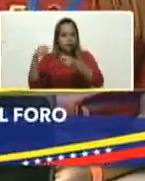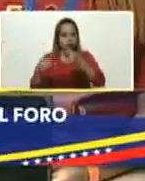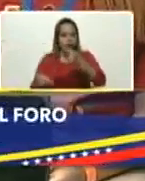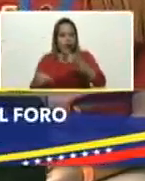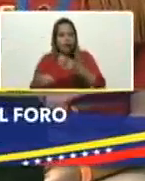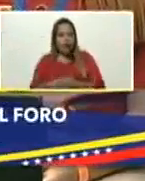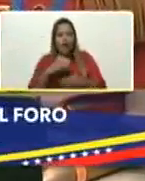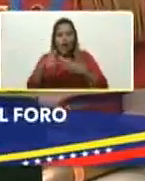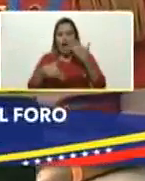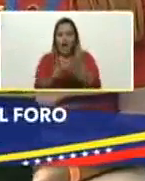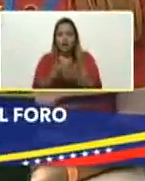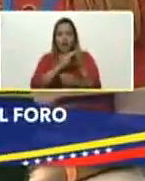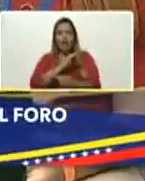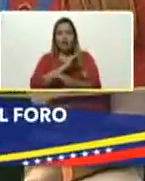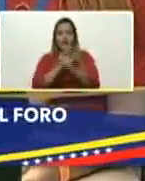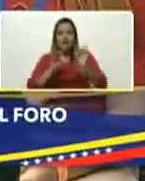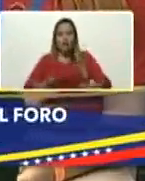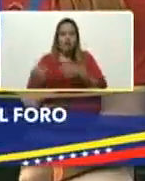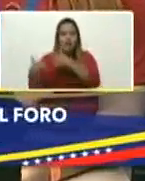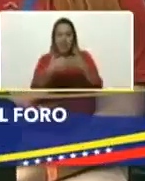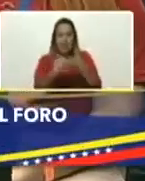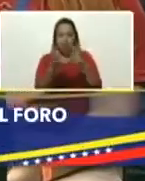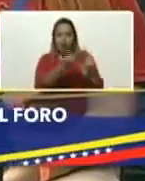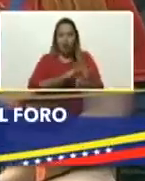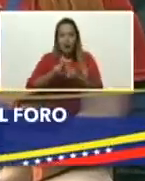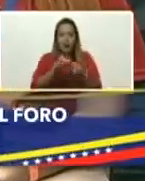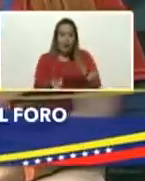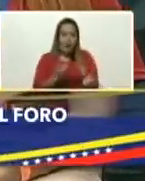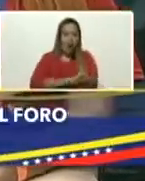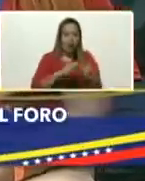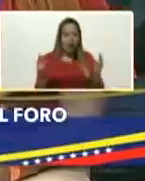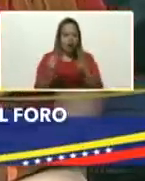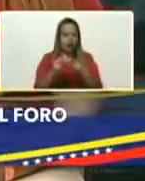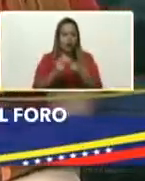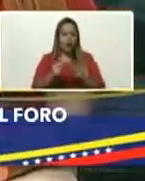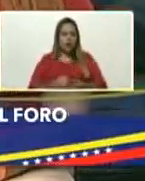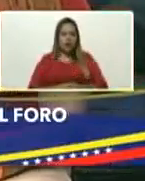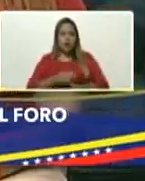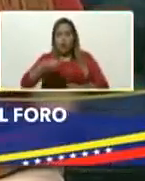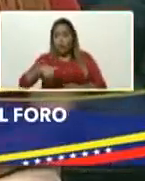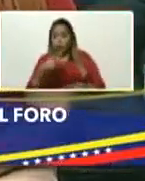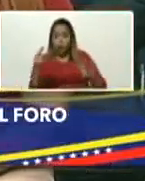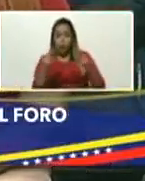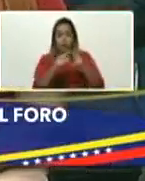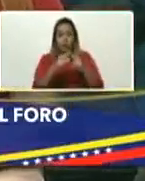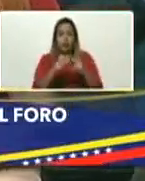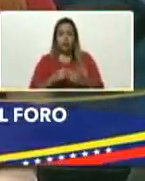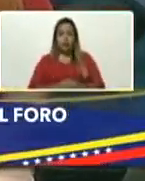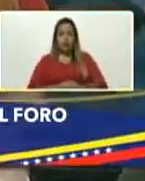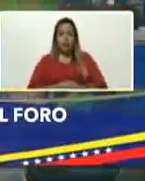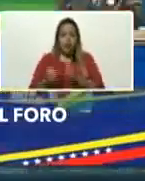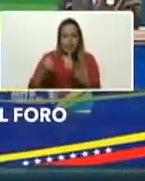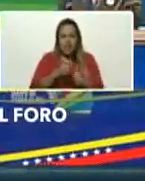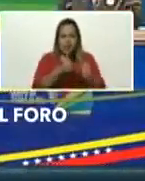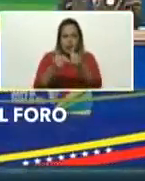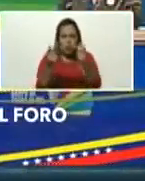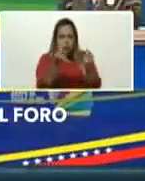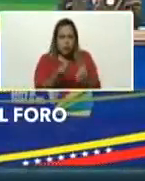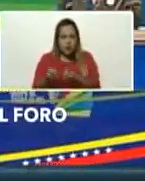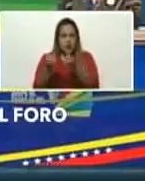Hasta que llegó la forma de guerra económica más brutal que hemos conocido y que se puede conocer. La persecución